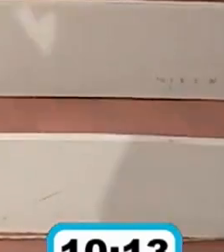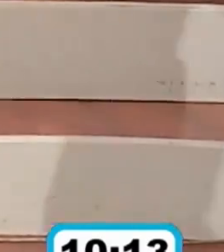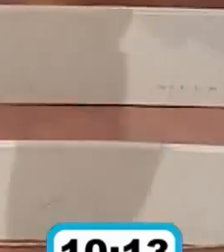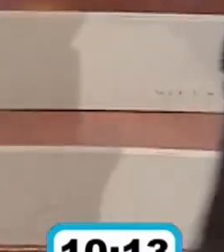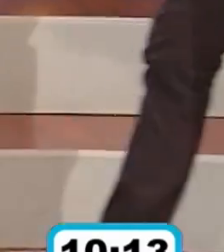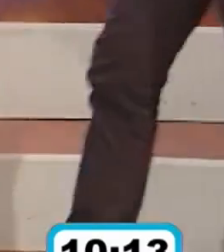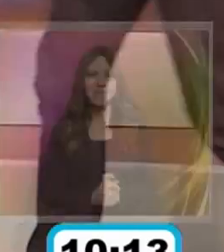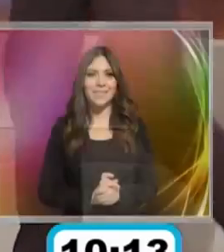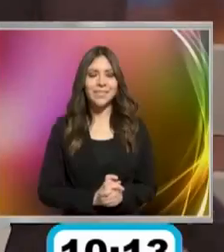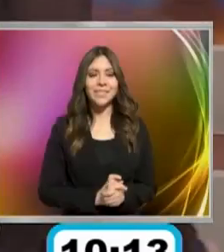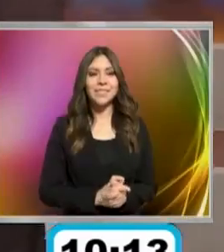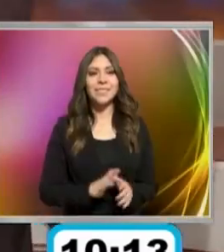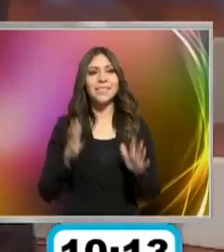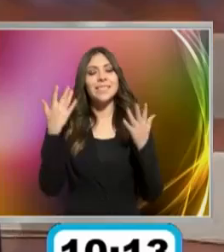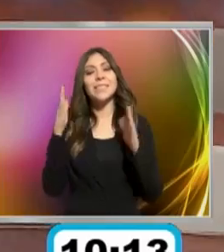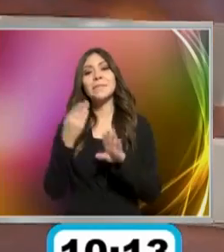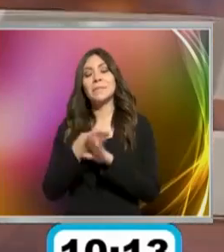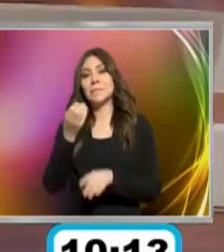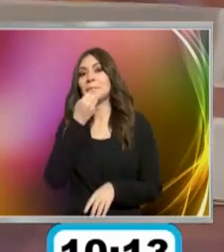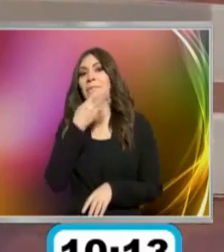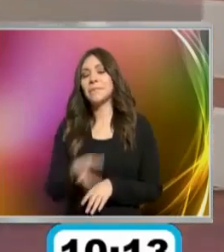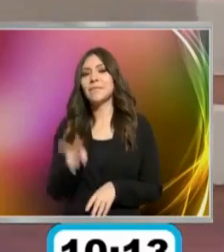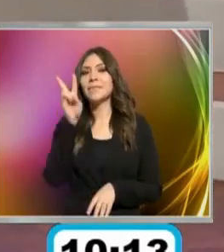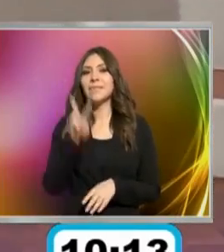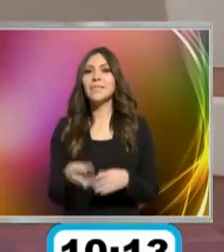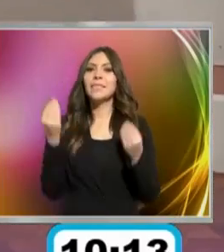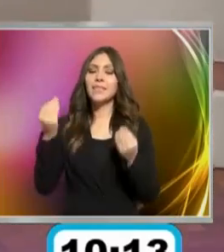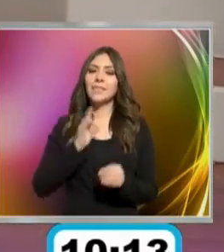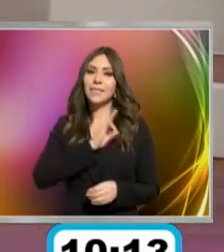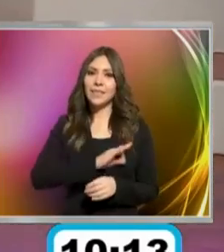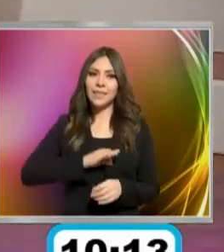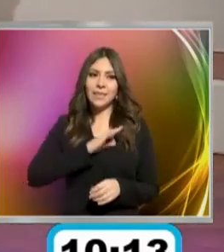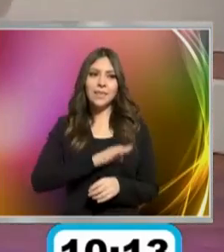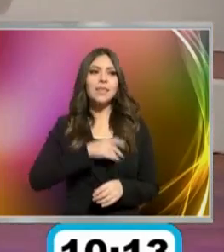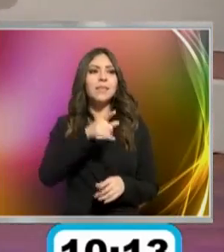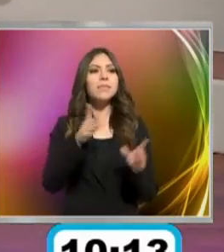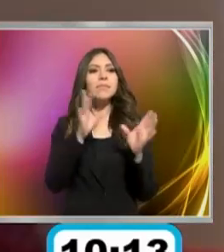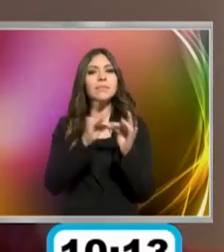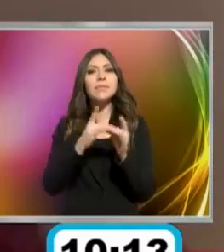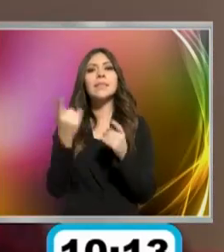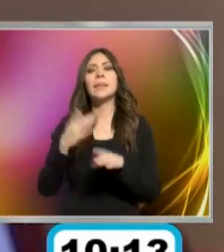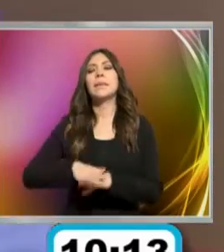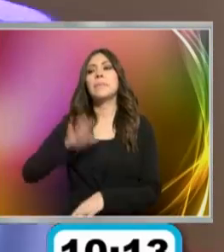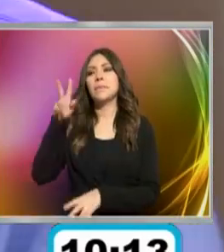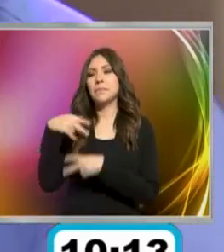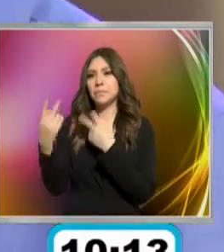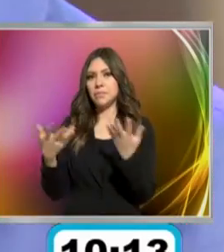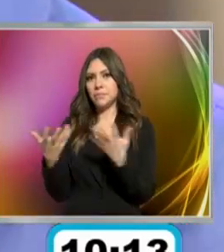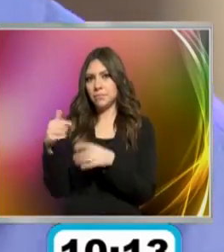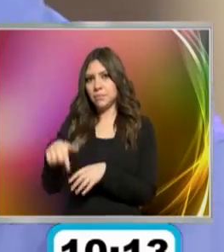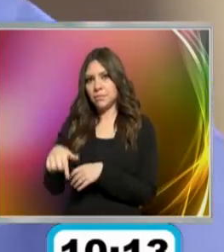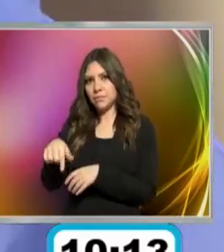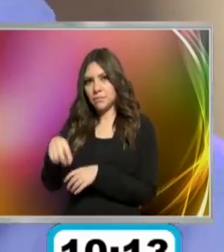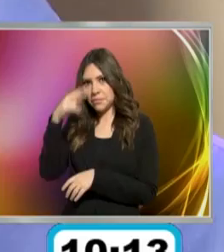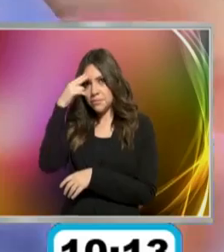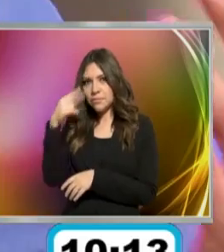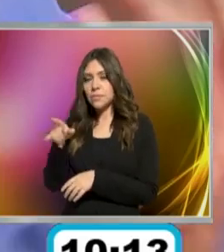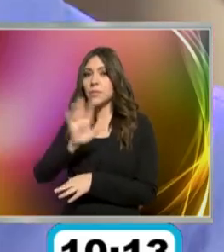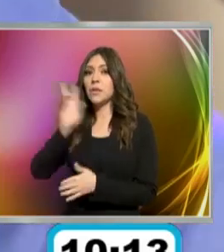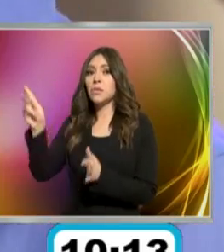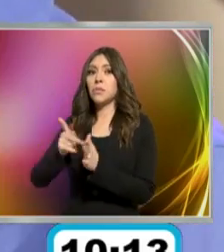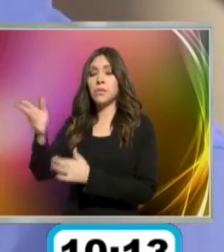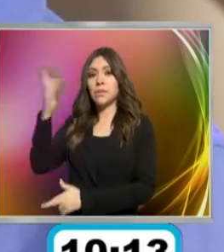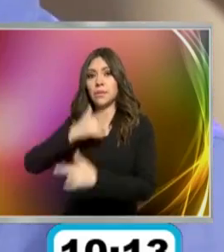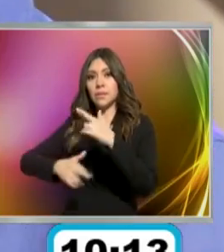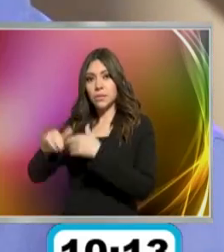Gracias. Extraordinario tema, Pablo. De verdad, muchas felicidades. Muchas gracias. Oye, cuéntanos, ¿qué más vas a estar haciendo aquí en nuestro país? ¿Ya te vas a regresar a